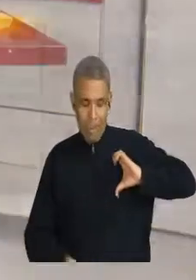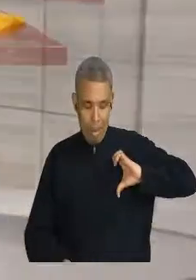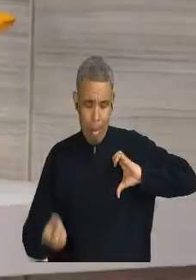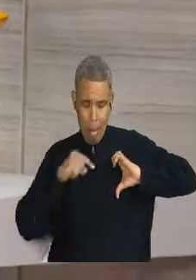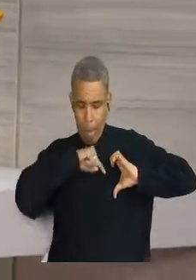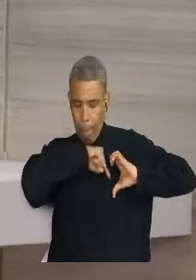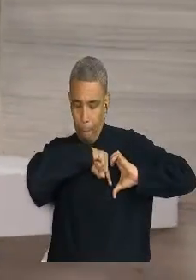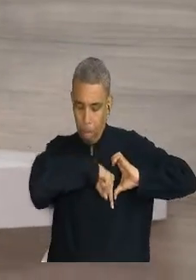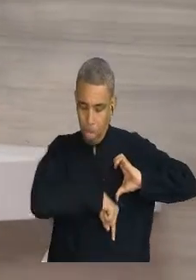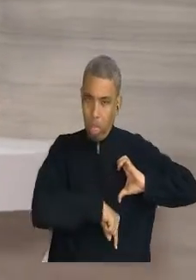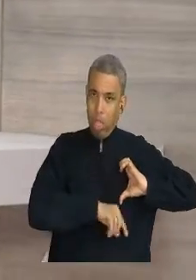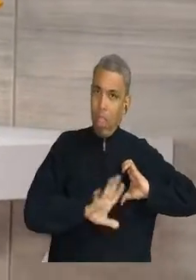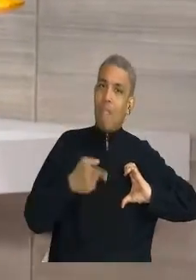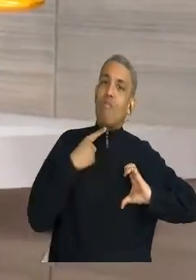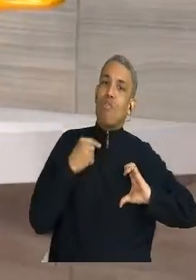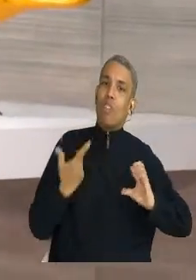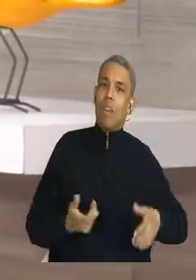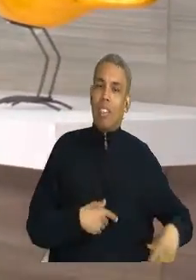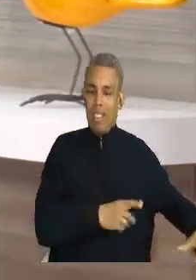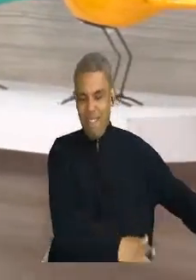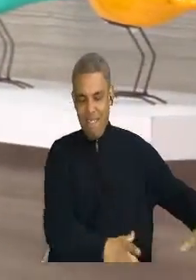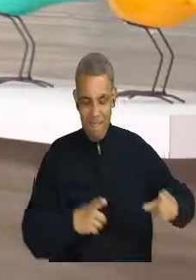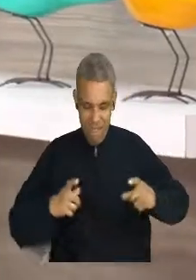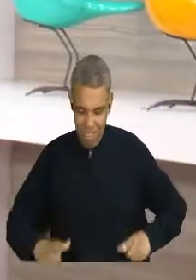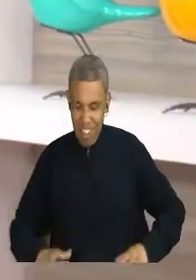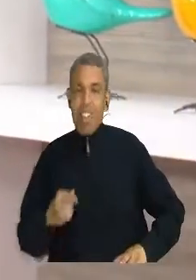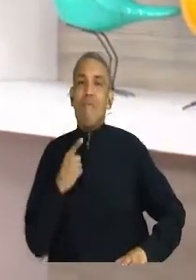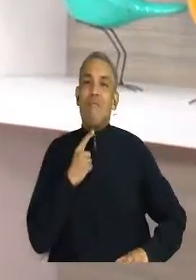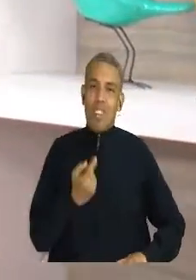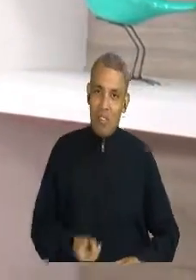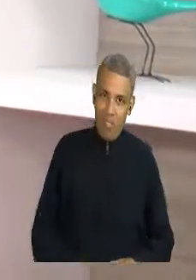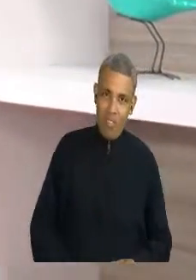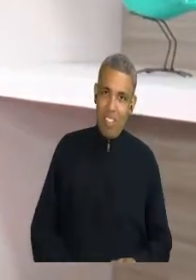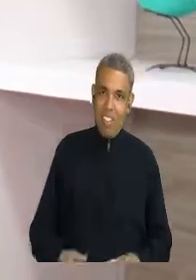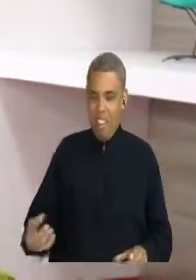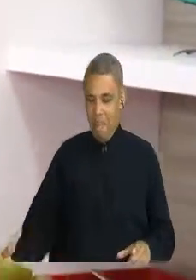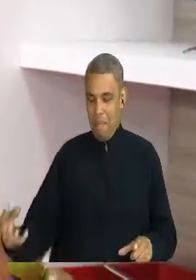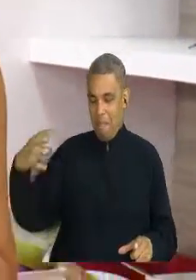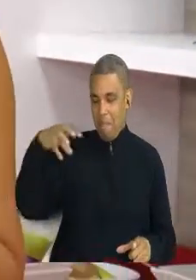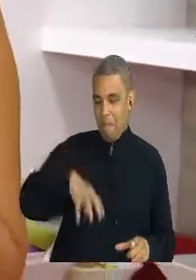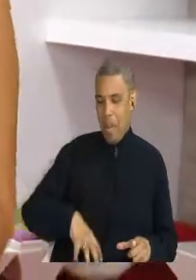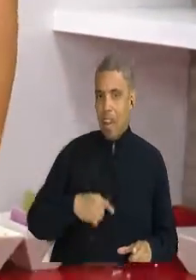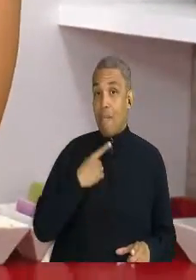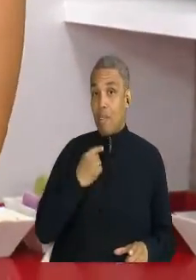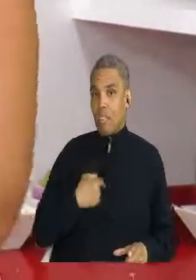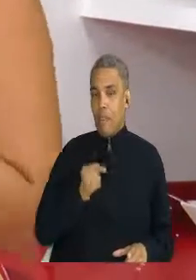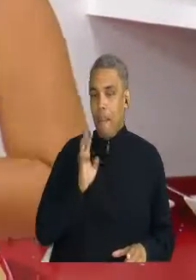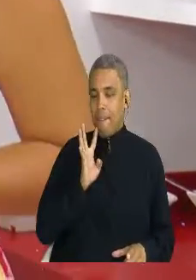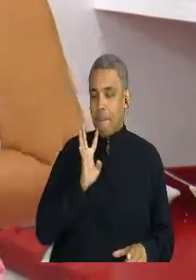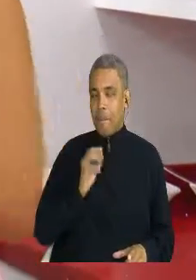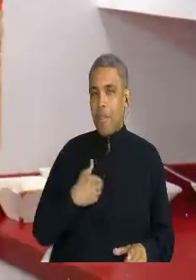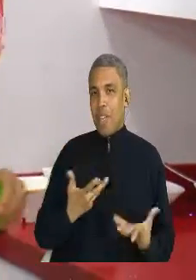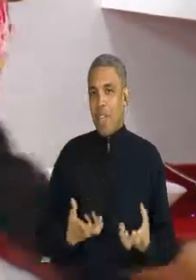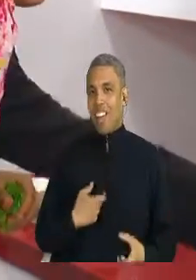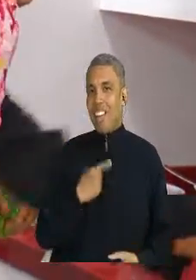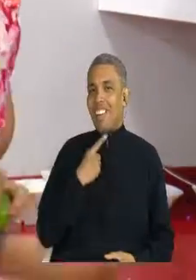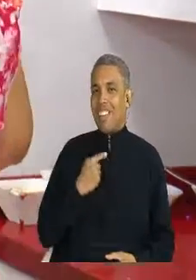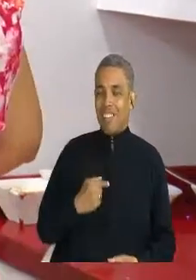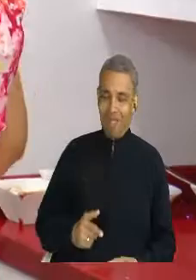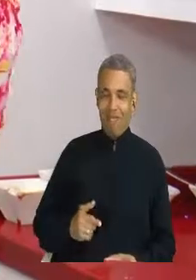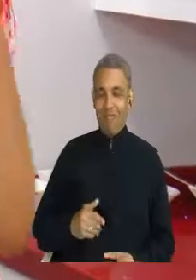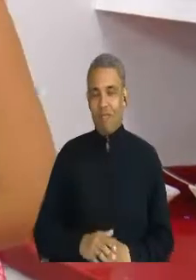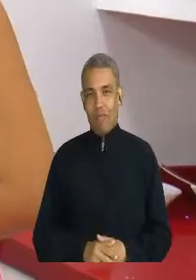que más me gusta es el ensamble. Bueno, mi Rechi. El emplatado y el ensamblado es lo que más me gusta antes, bueno, ¿sabes, no? Bueno, mi Rechi,